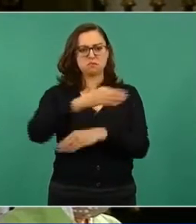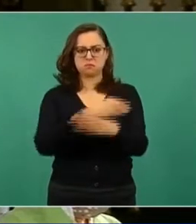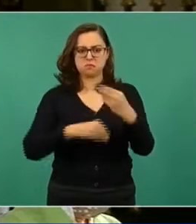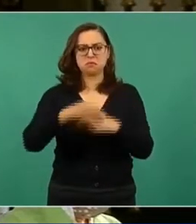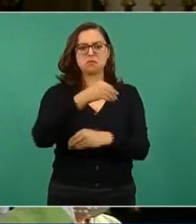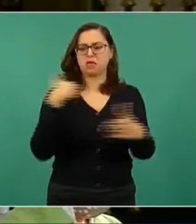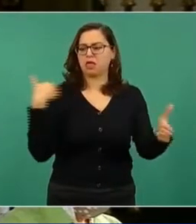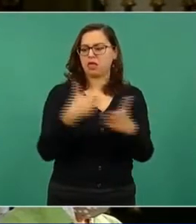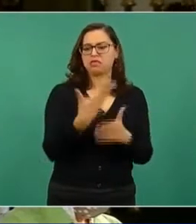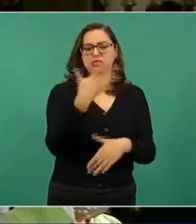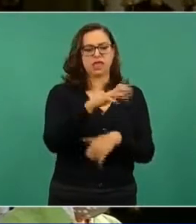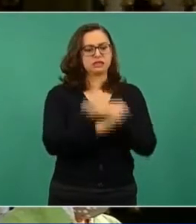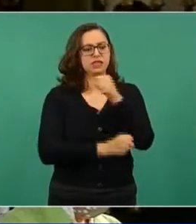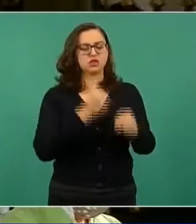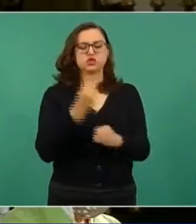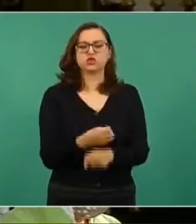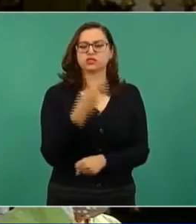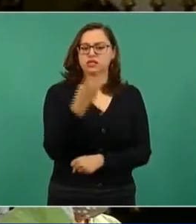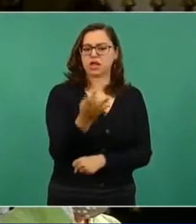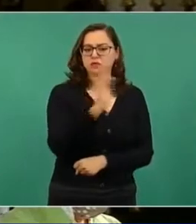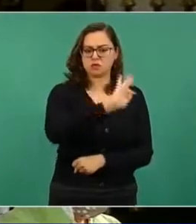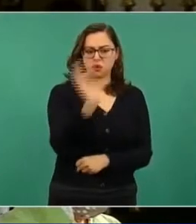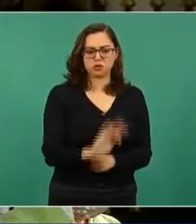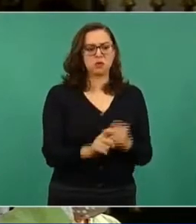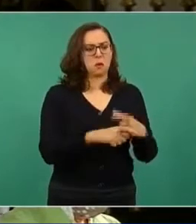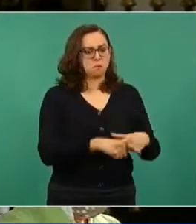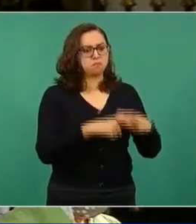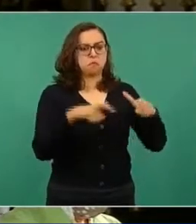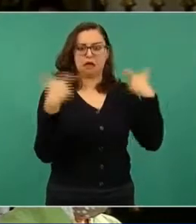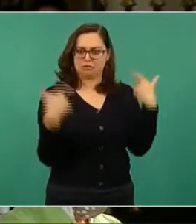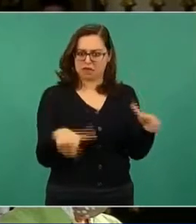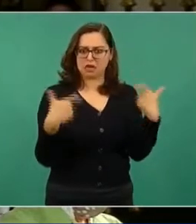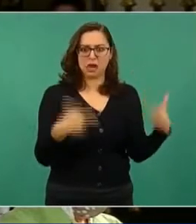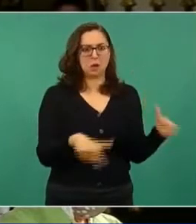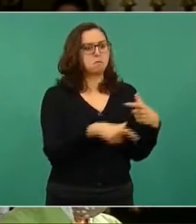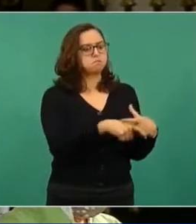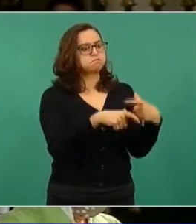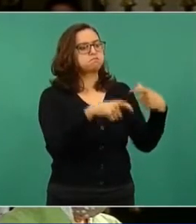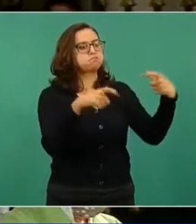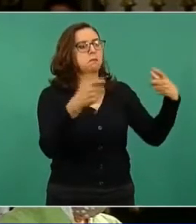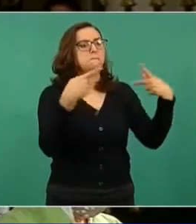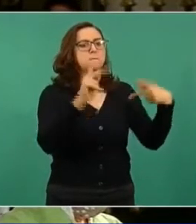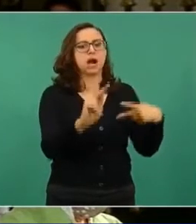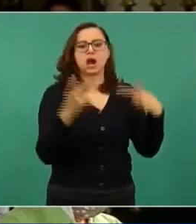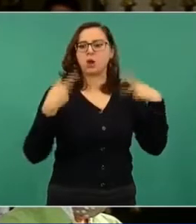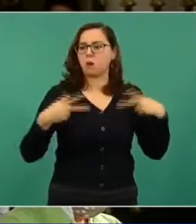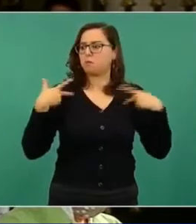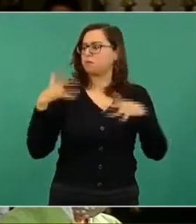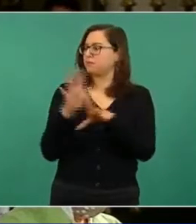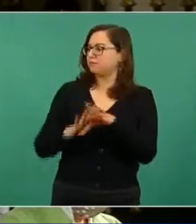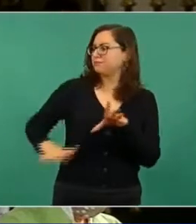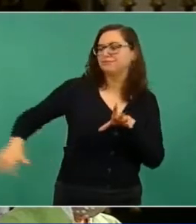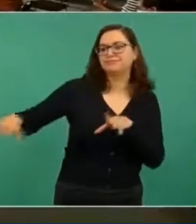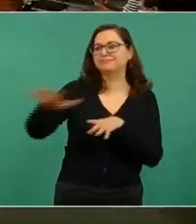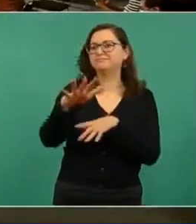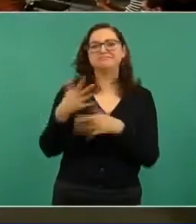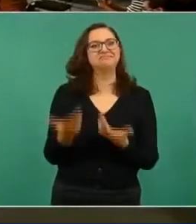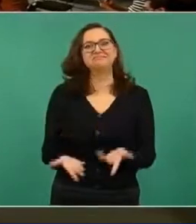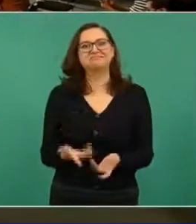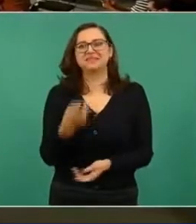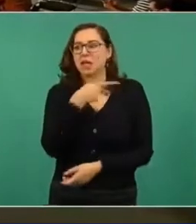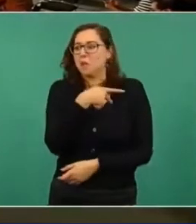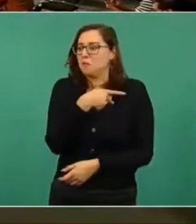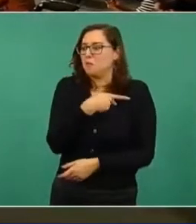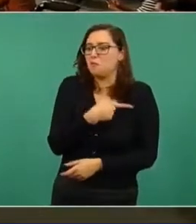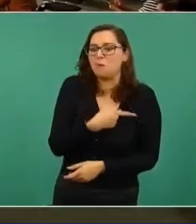década, pero el desarrollo para la población ha sido marginal, incluso ha retrocedido. De 2008 a 2018, la pobreza en Guanajuato